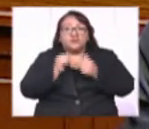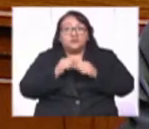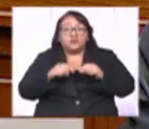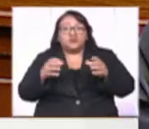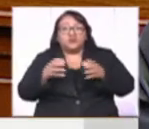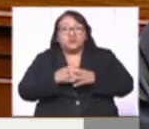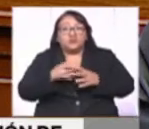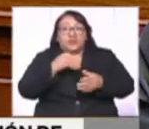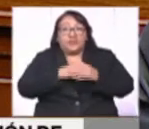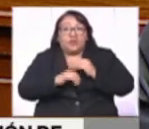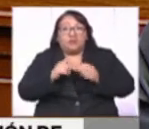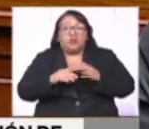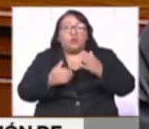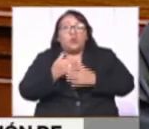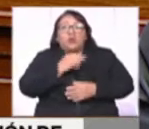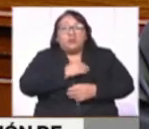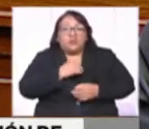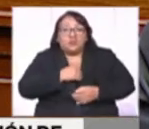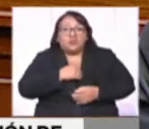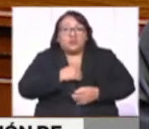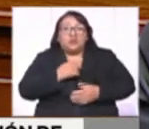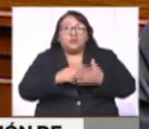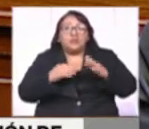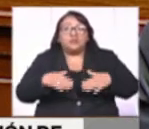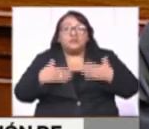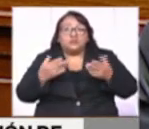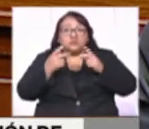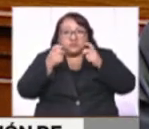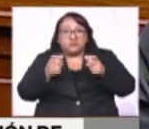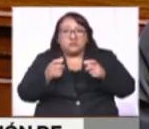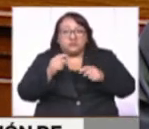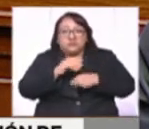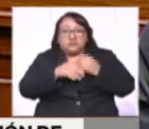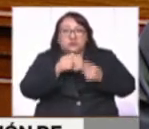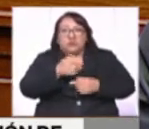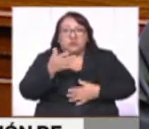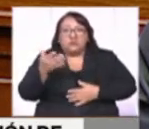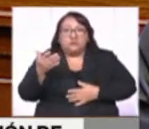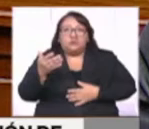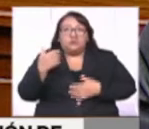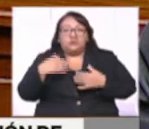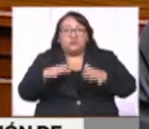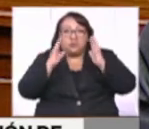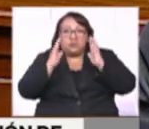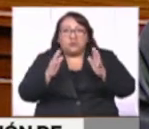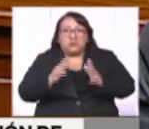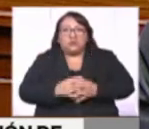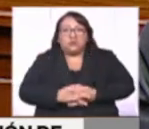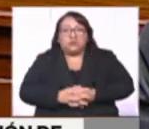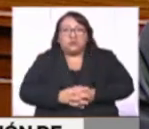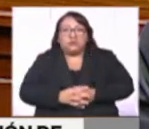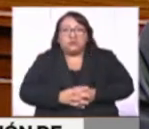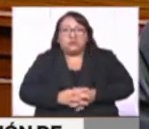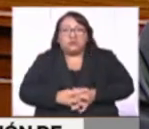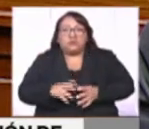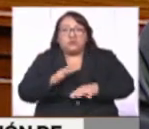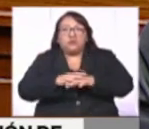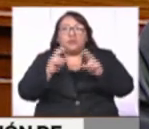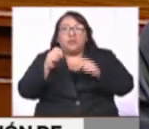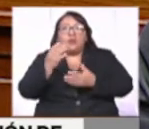sector interior, al nuevo ministro, para que verifique estos pedidos y atienda el tema de